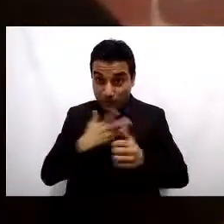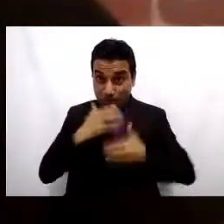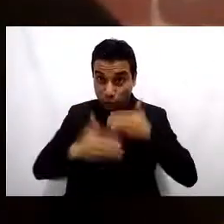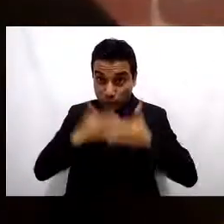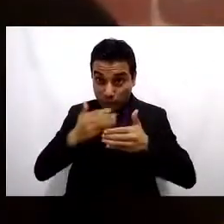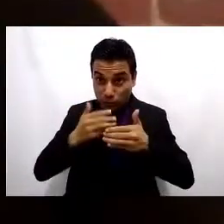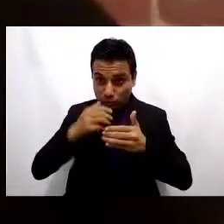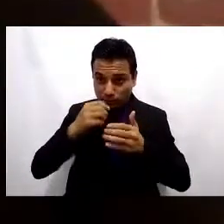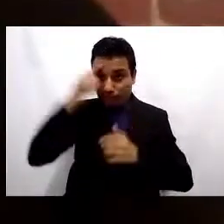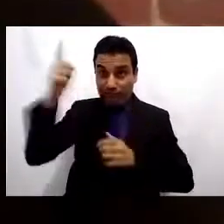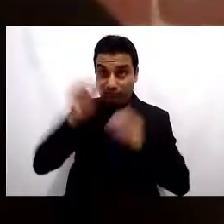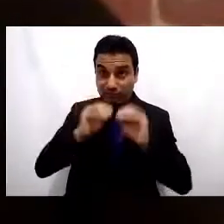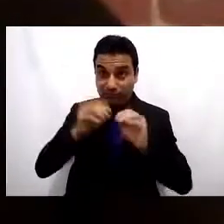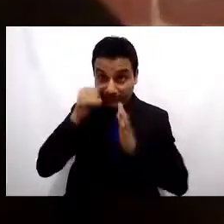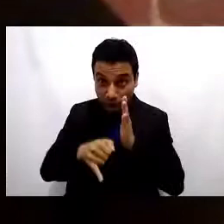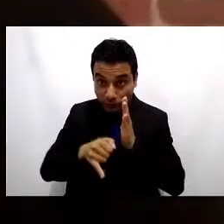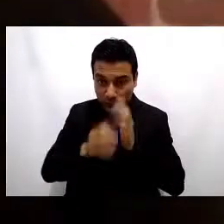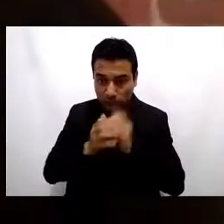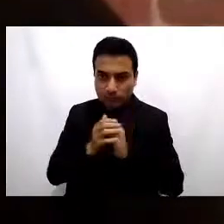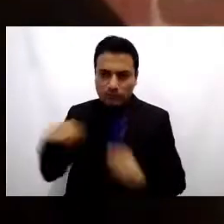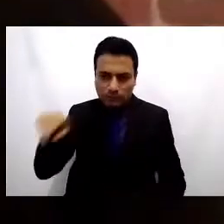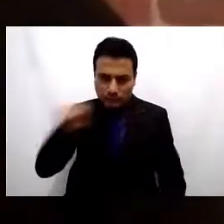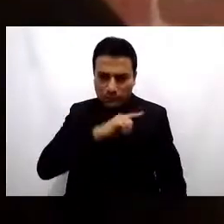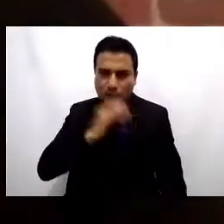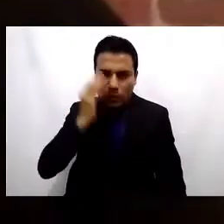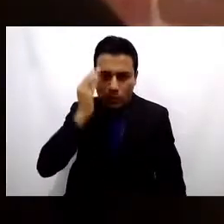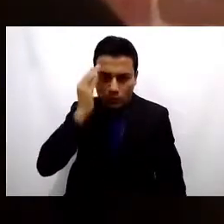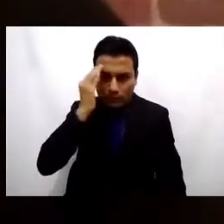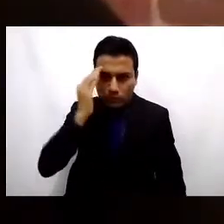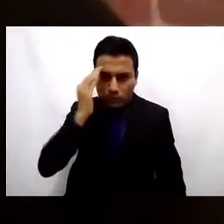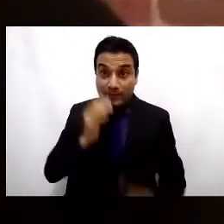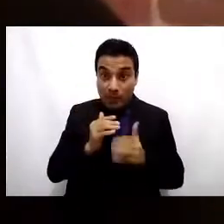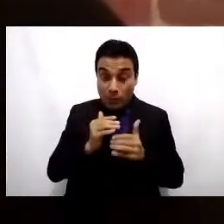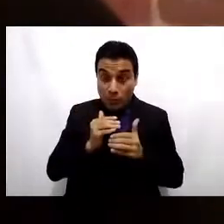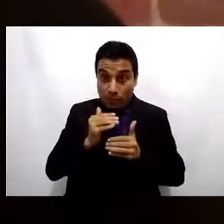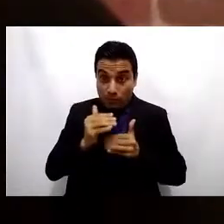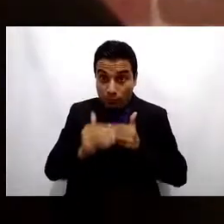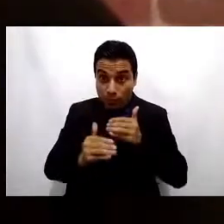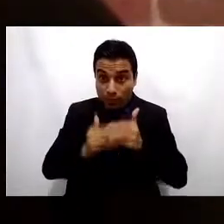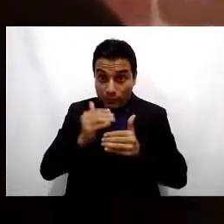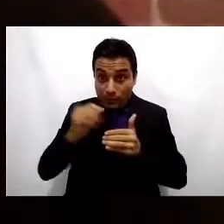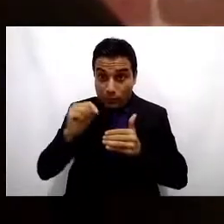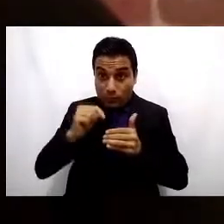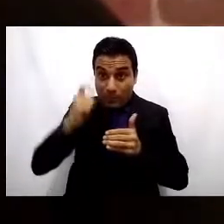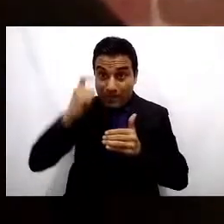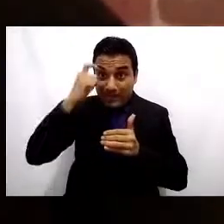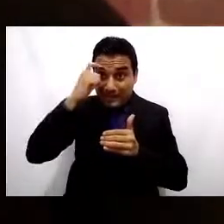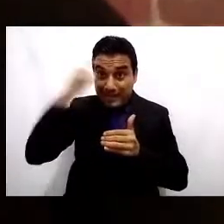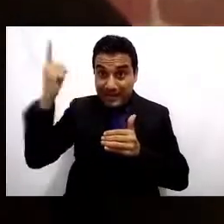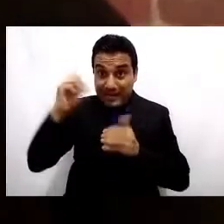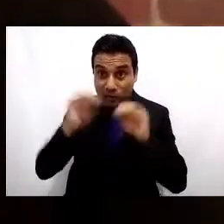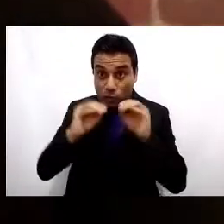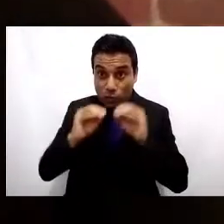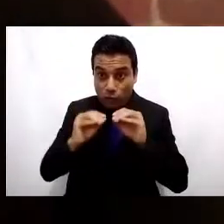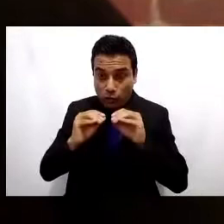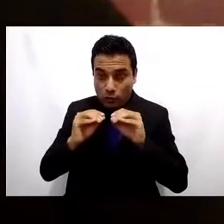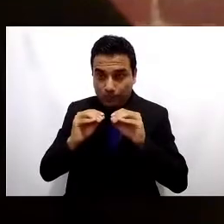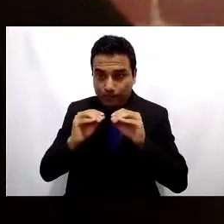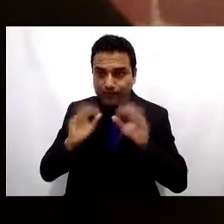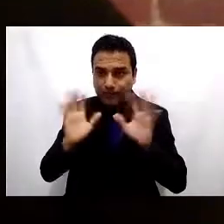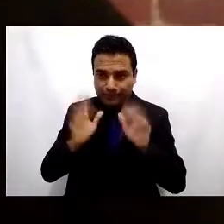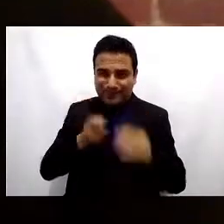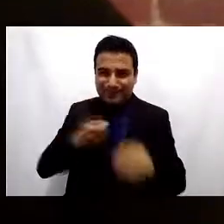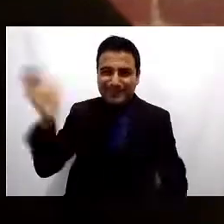sabemos que el proceso creador es autopoiético. Autopoiético significa, hay